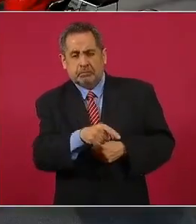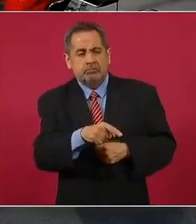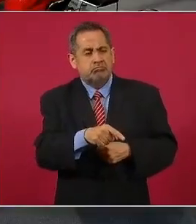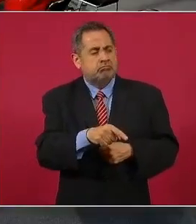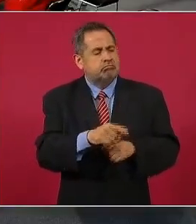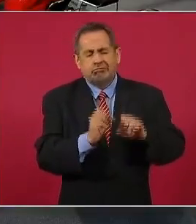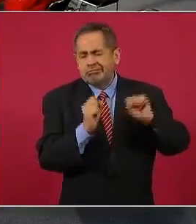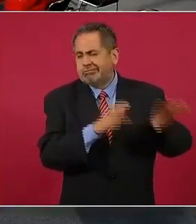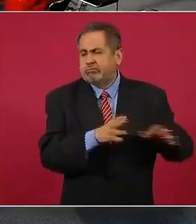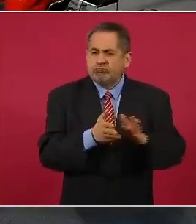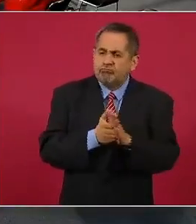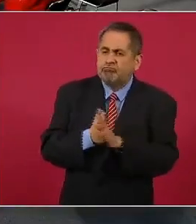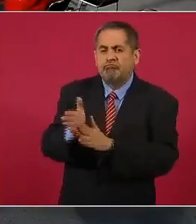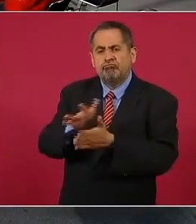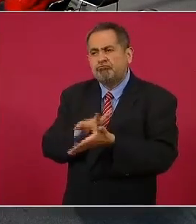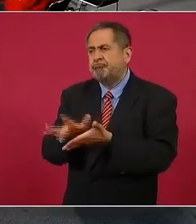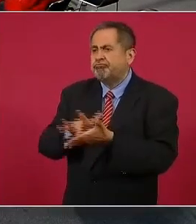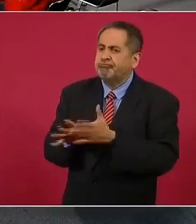y